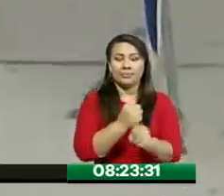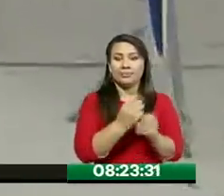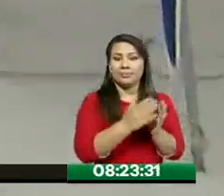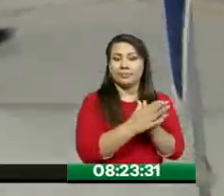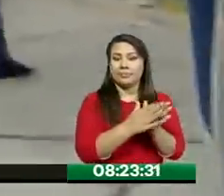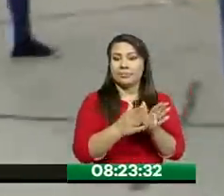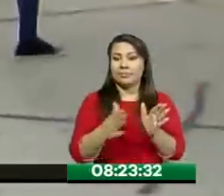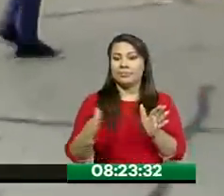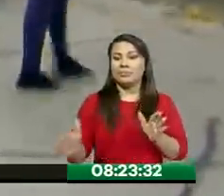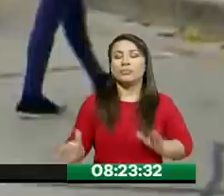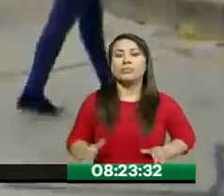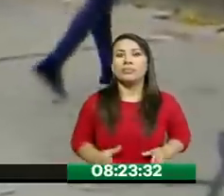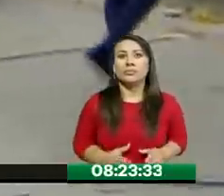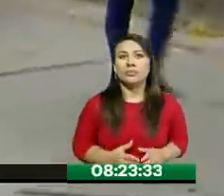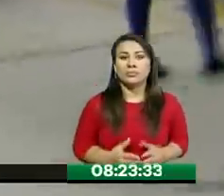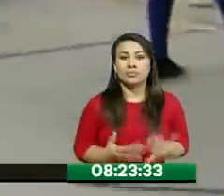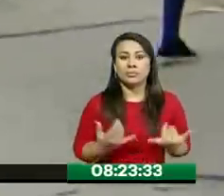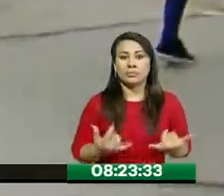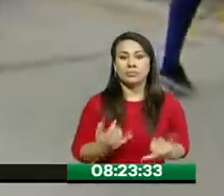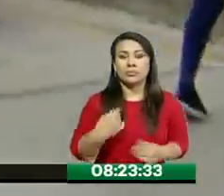hallado por sus familiares.